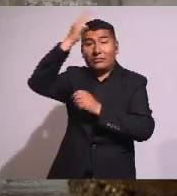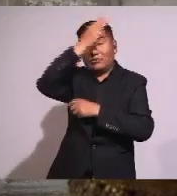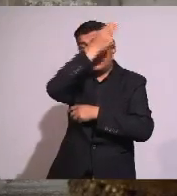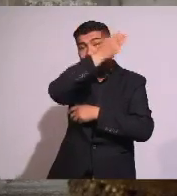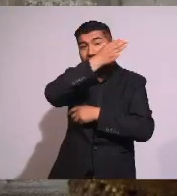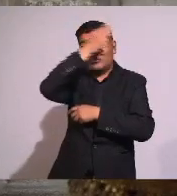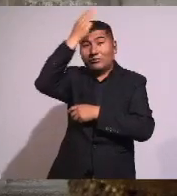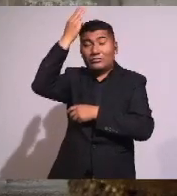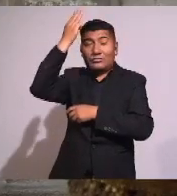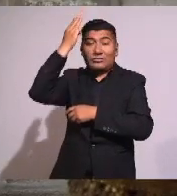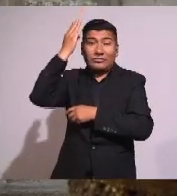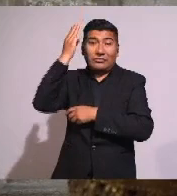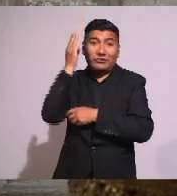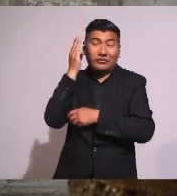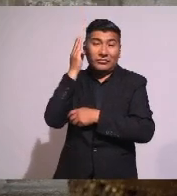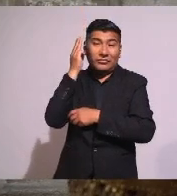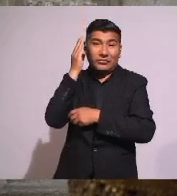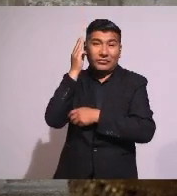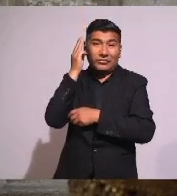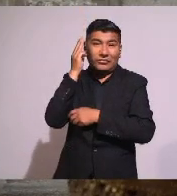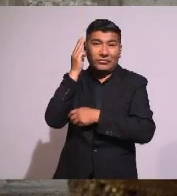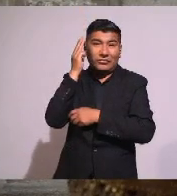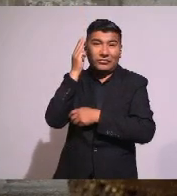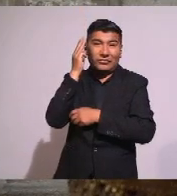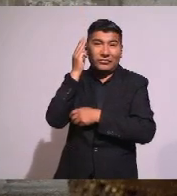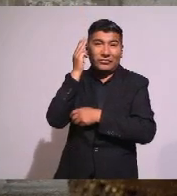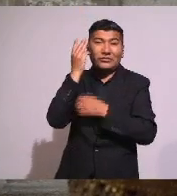María, la Virgen,